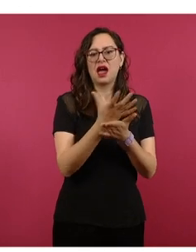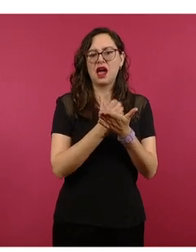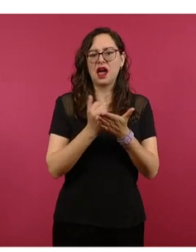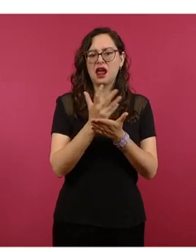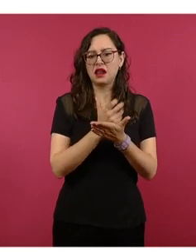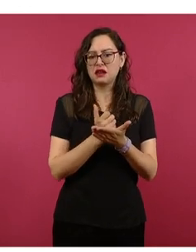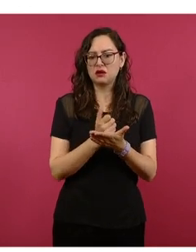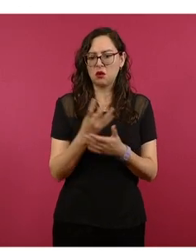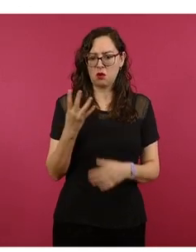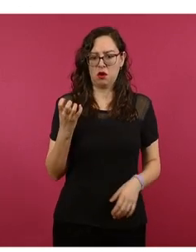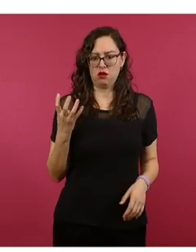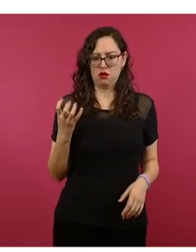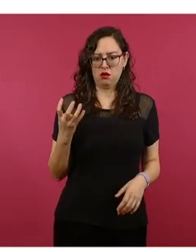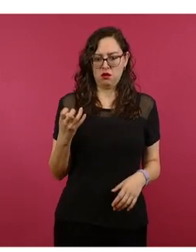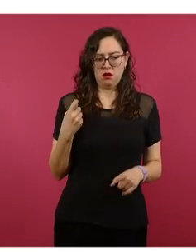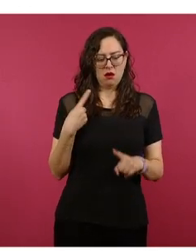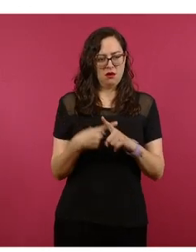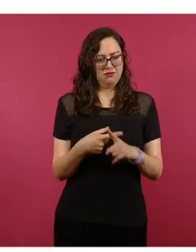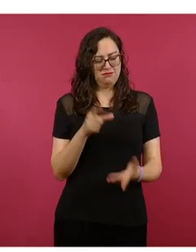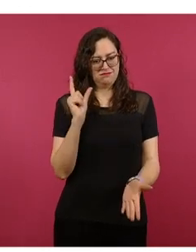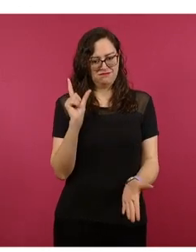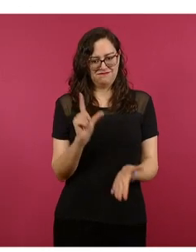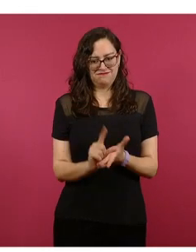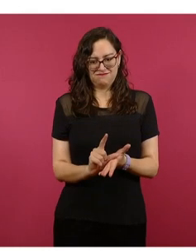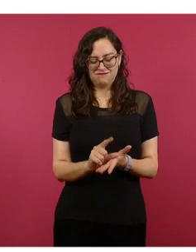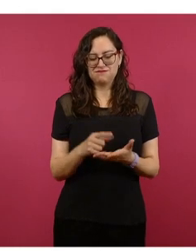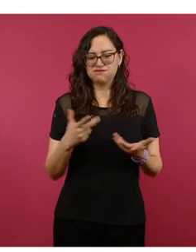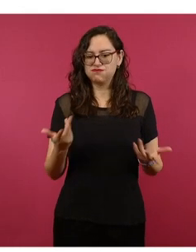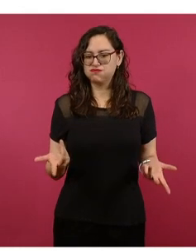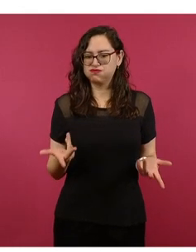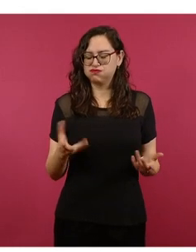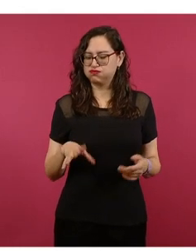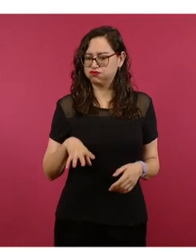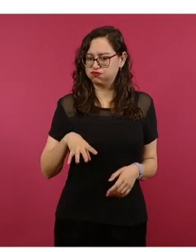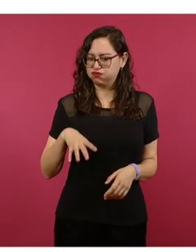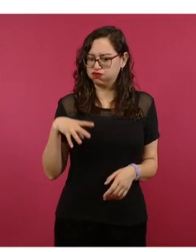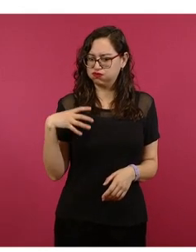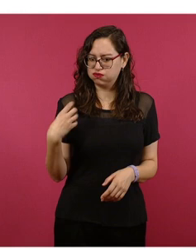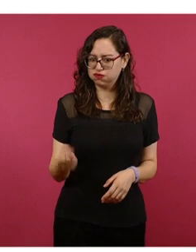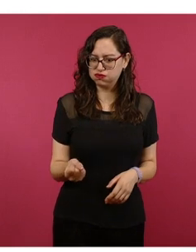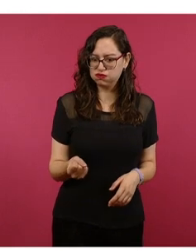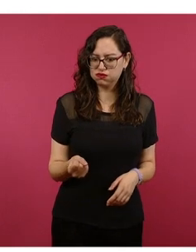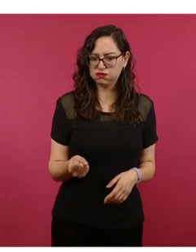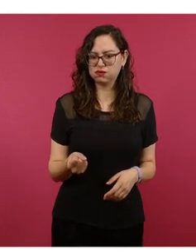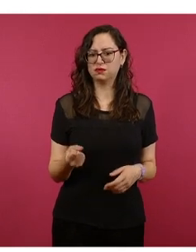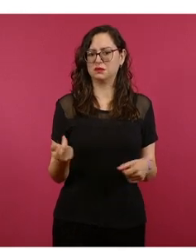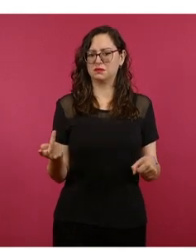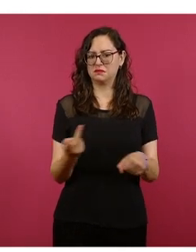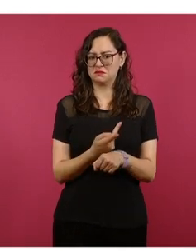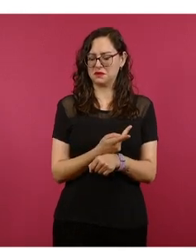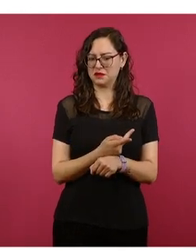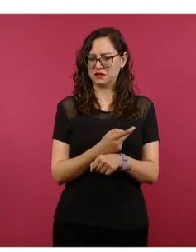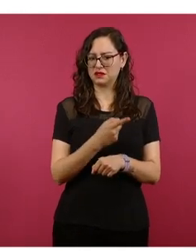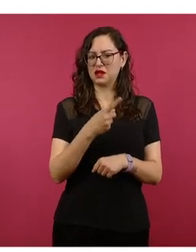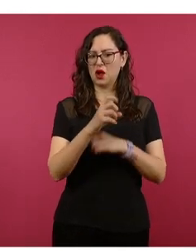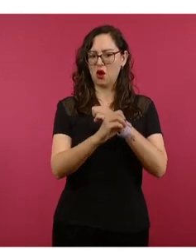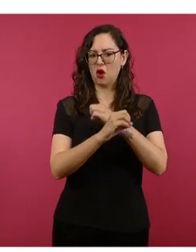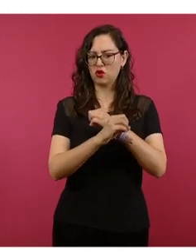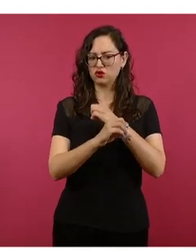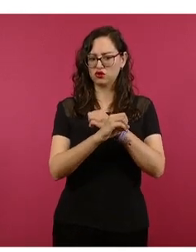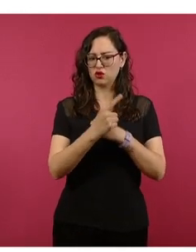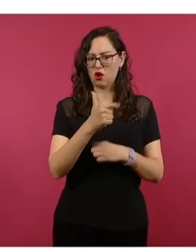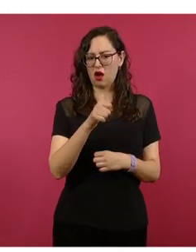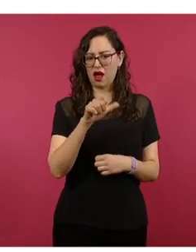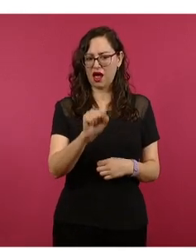de ganancia. Además de que Oxxo Gas pues se ha visto con ciertos precios elevados, sobre todo en esa